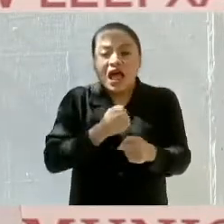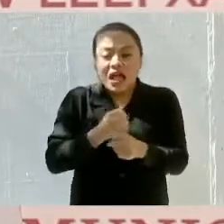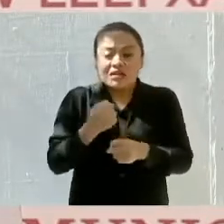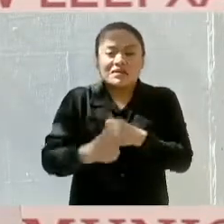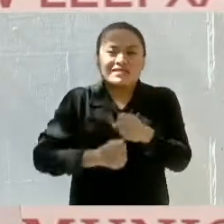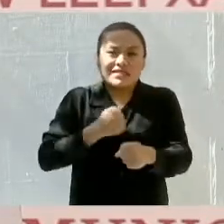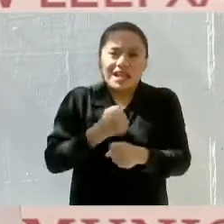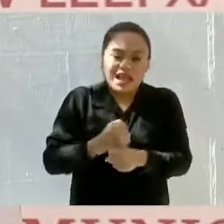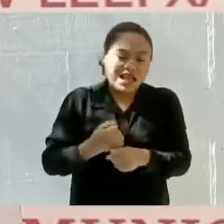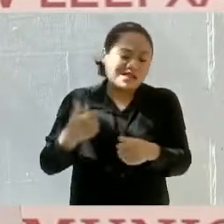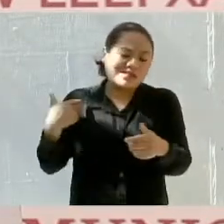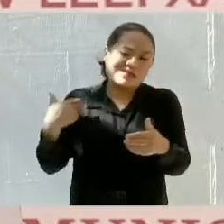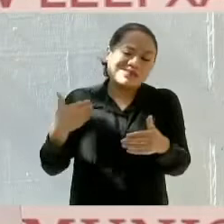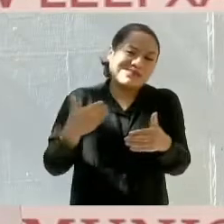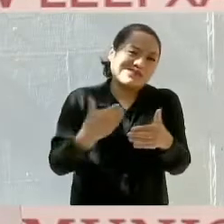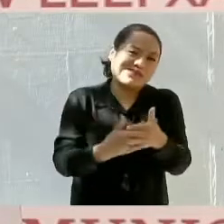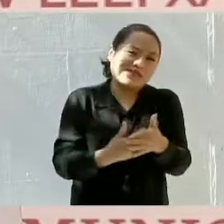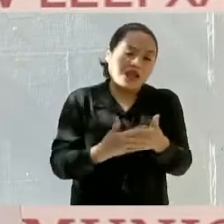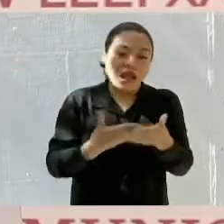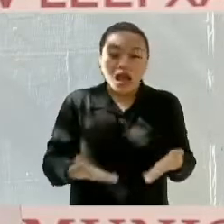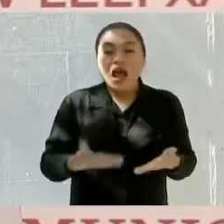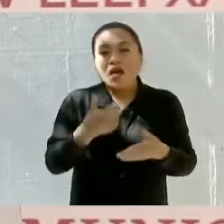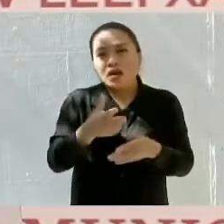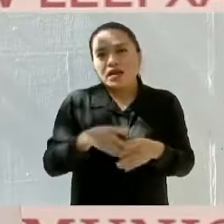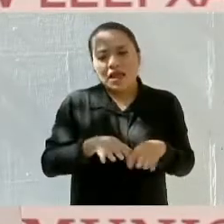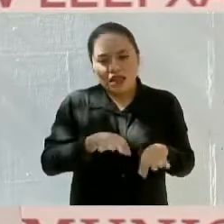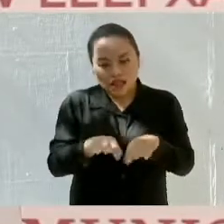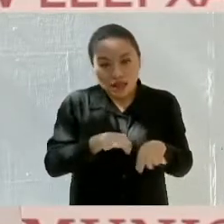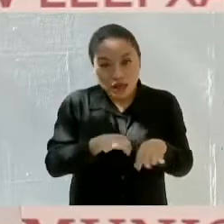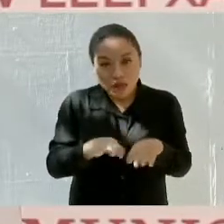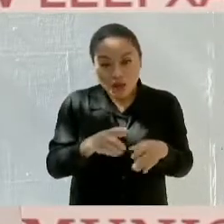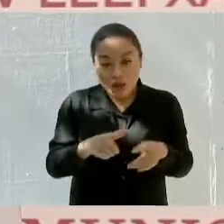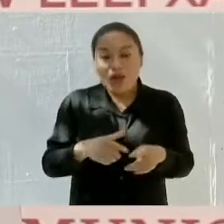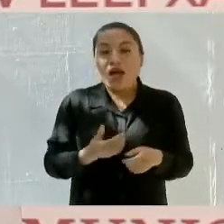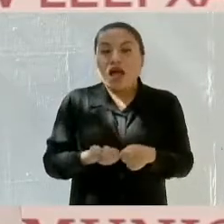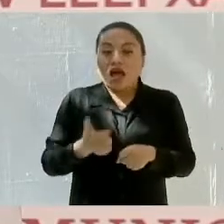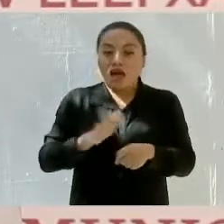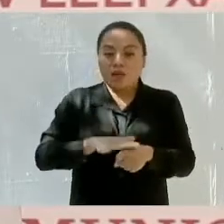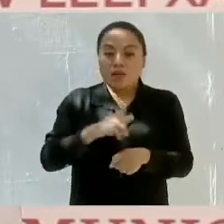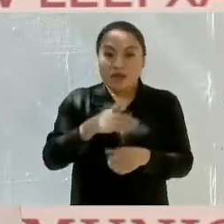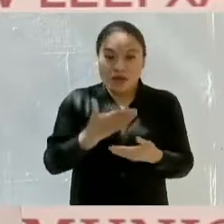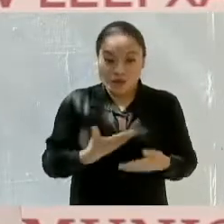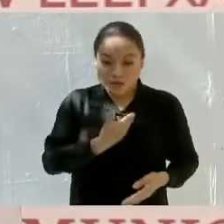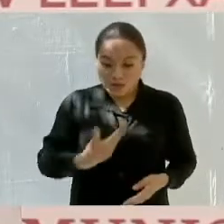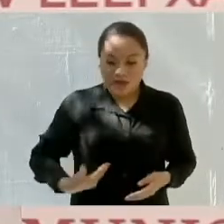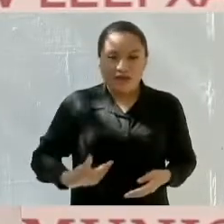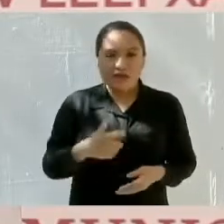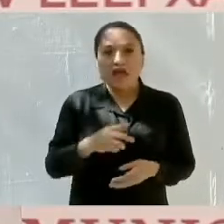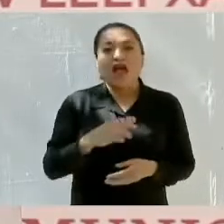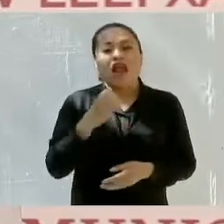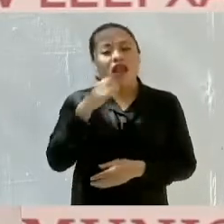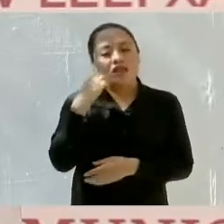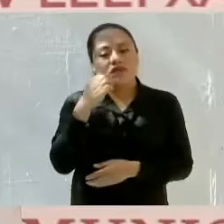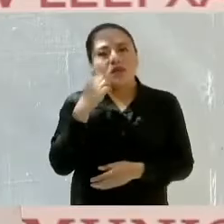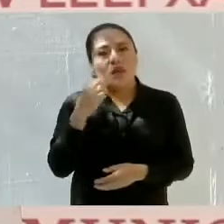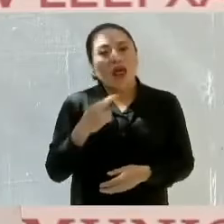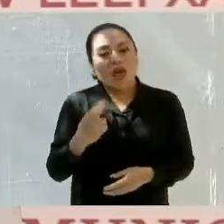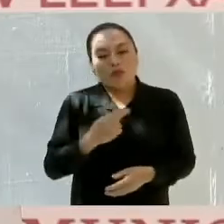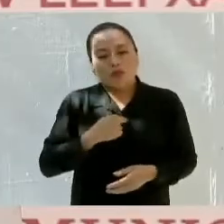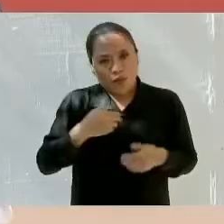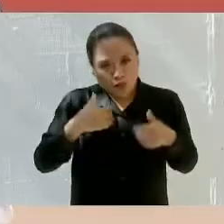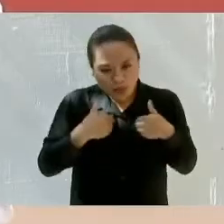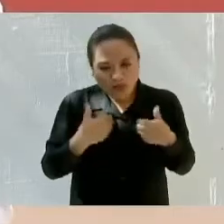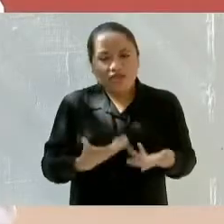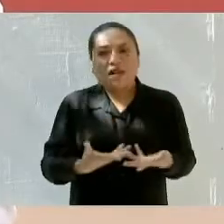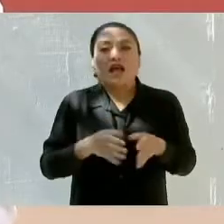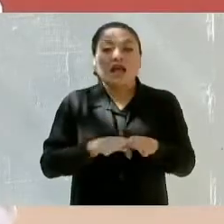raíz de su gestión ha llegado el programa La Escuela Es Nuestra. Se han beneficiado muchas escuelas aquí en mi